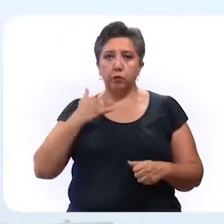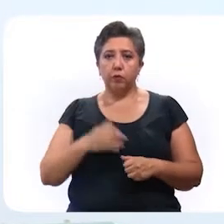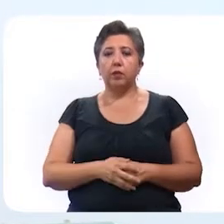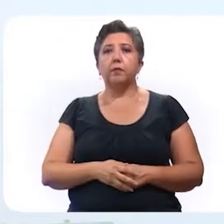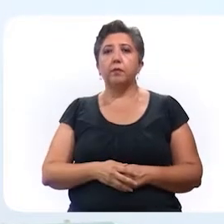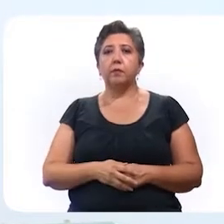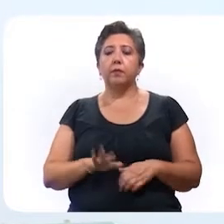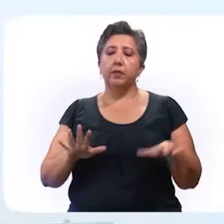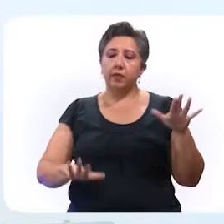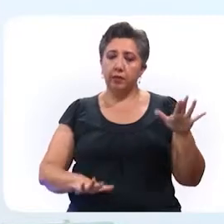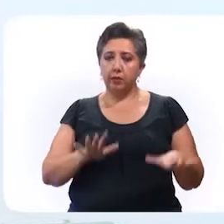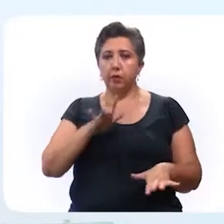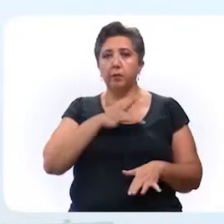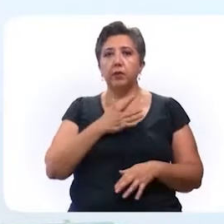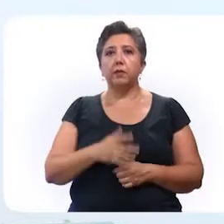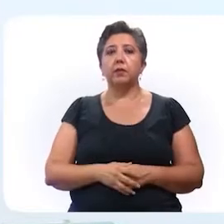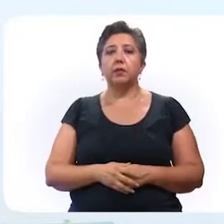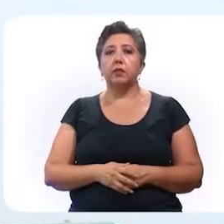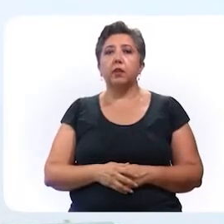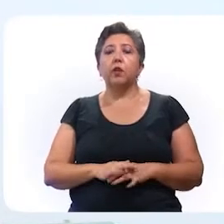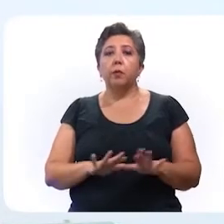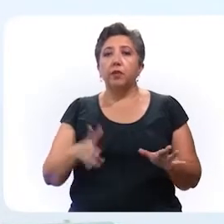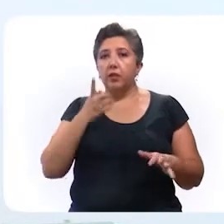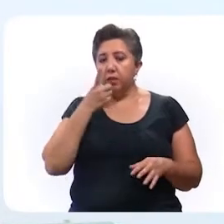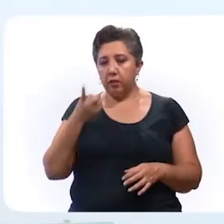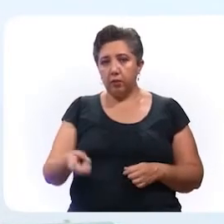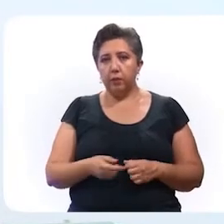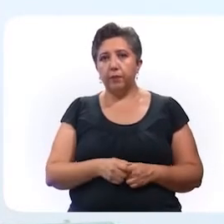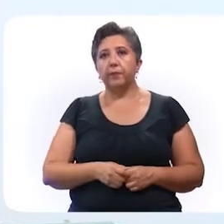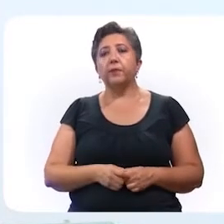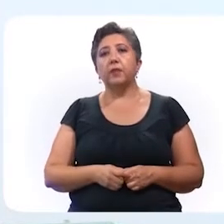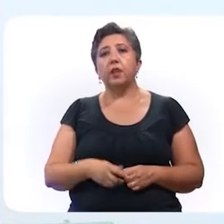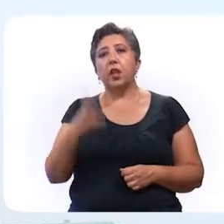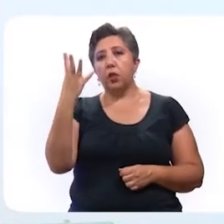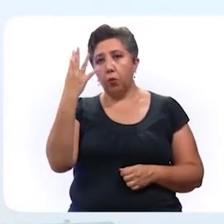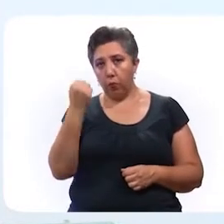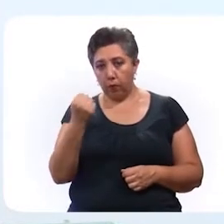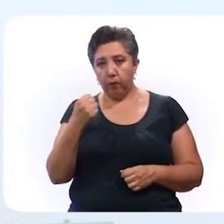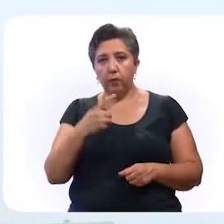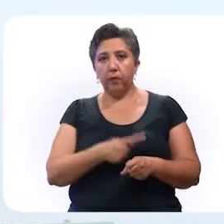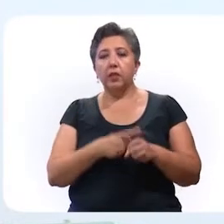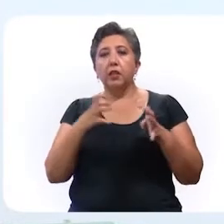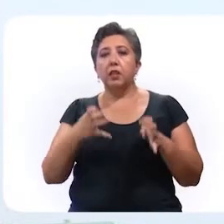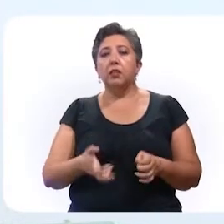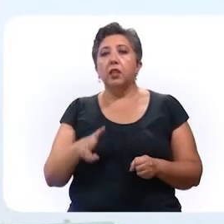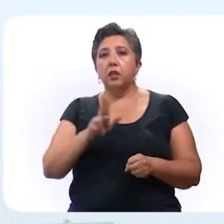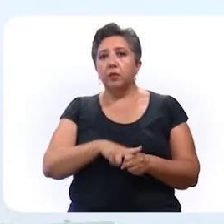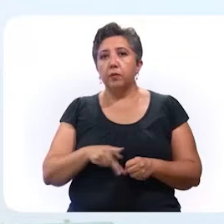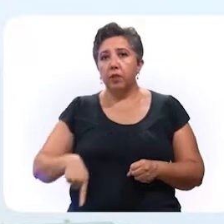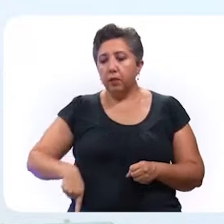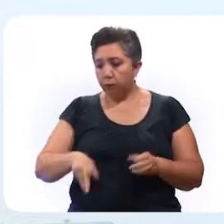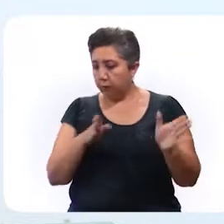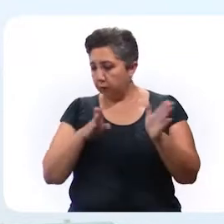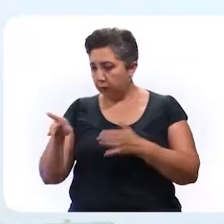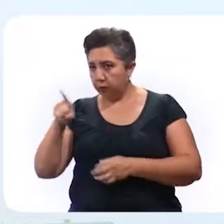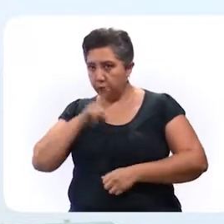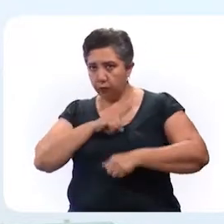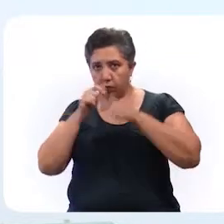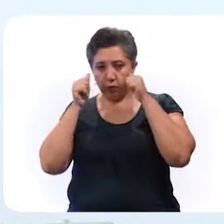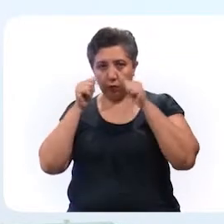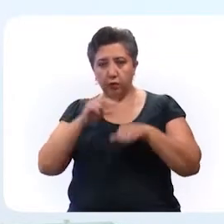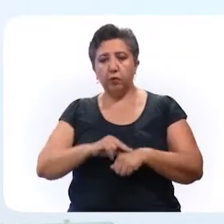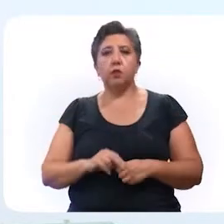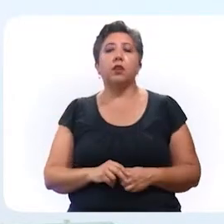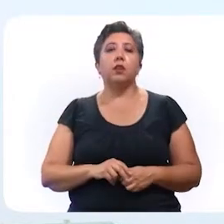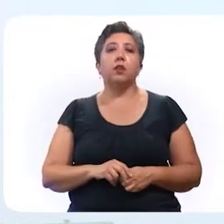Salud de Yucatán. Presentan síntomas leves. Como ya se mencionó, 9 de los casos positivos están en hospitales públicos y